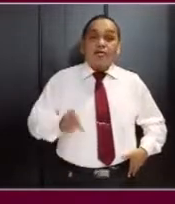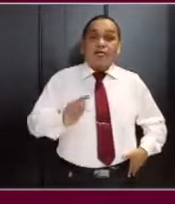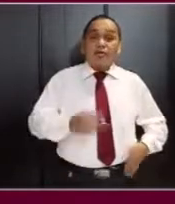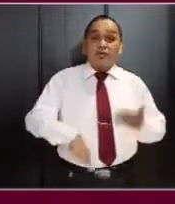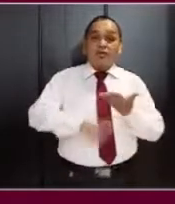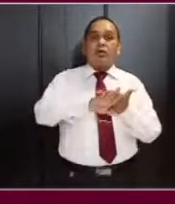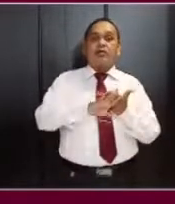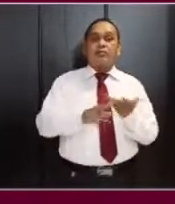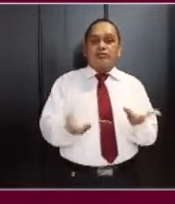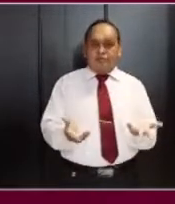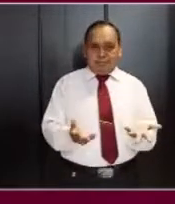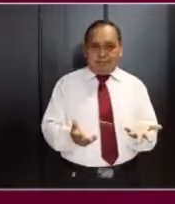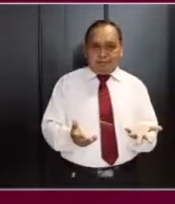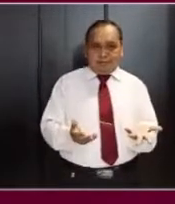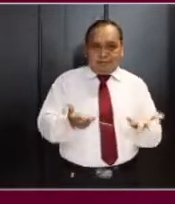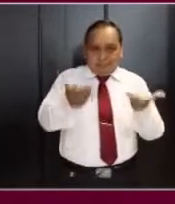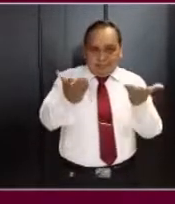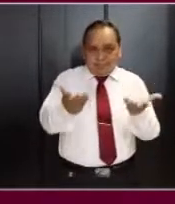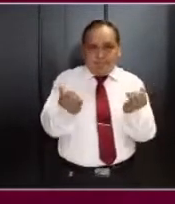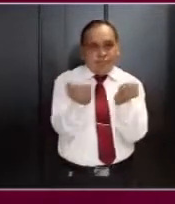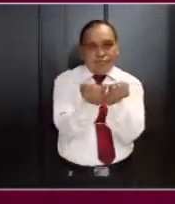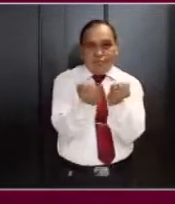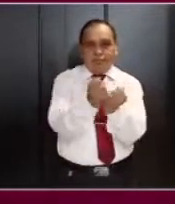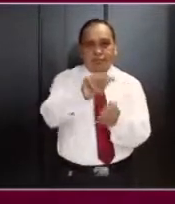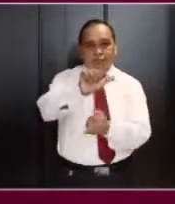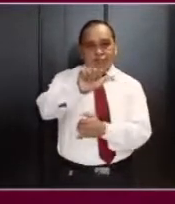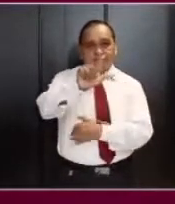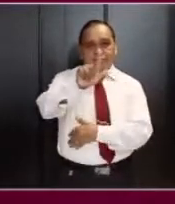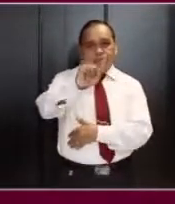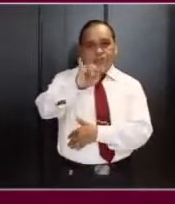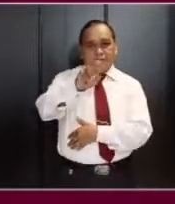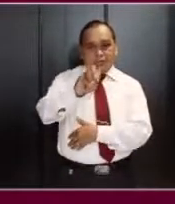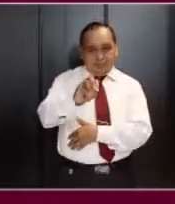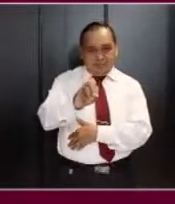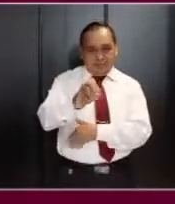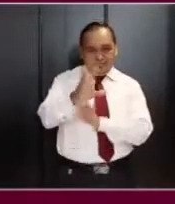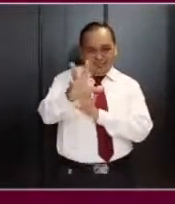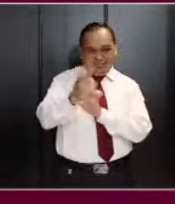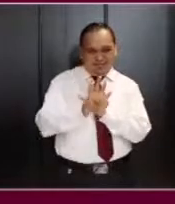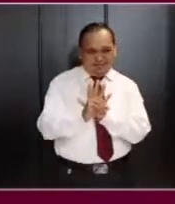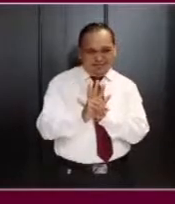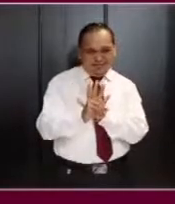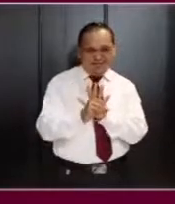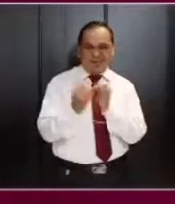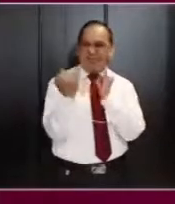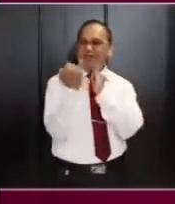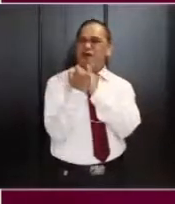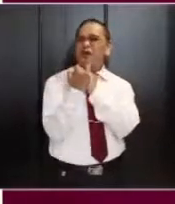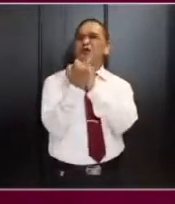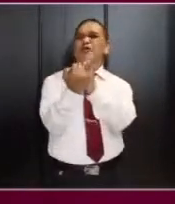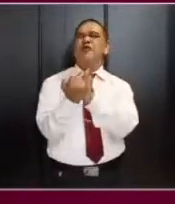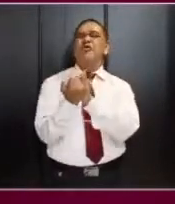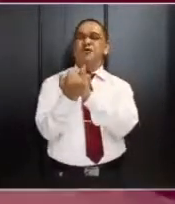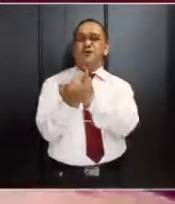víctima. Ya cogió el mismo modelito de Lito, Ay, yo siempre decía, son iguales. Sí, definitivamente. Alito y Elito, Dios